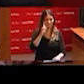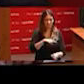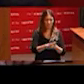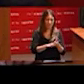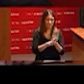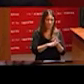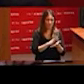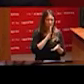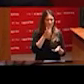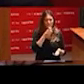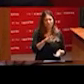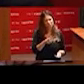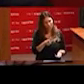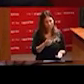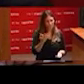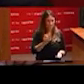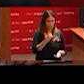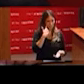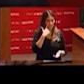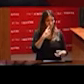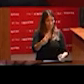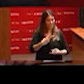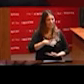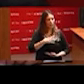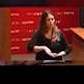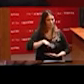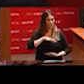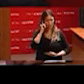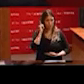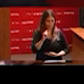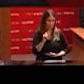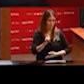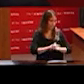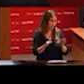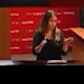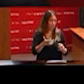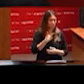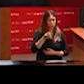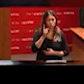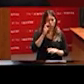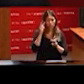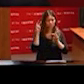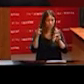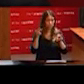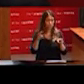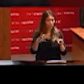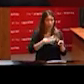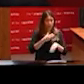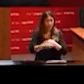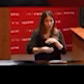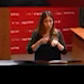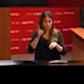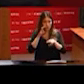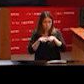comentado tenemos que fijarnos en las capacidades de las personas Obviamente si nos fijamos en en lo que no somos capaces de